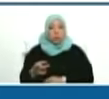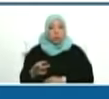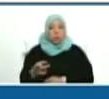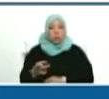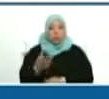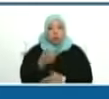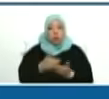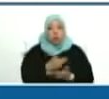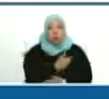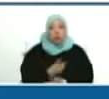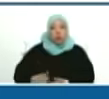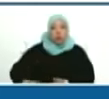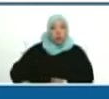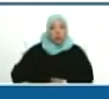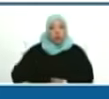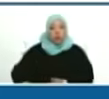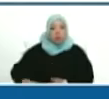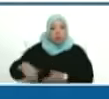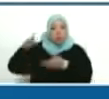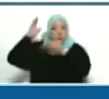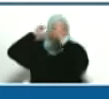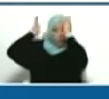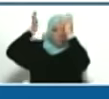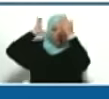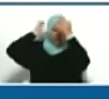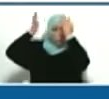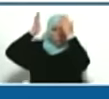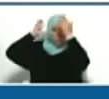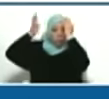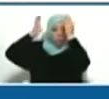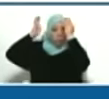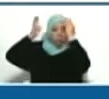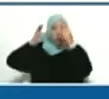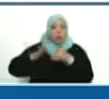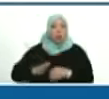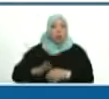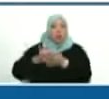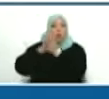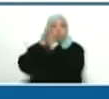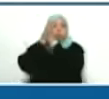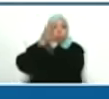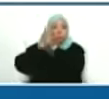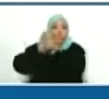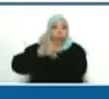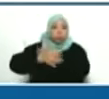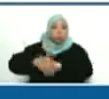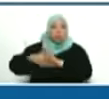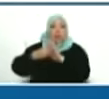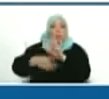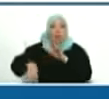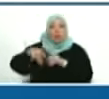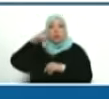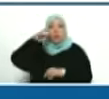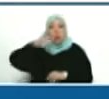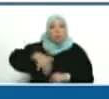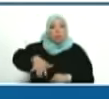del presidente neonazi de ultraderecha de Argentina, eliminando todos los derechos del pueblo,